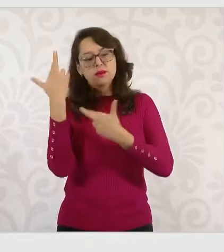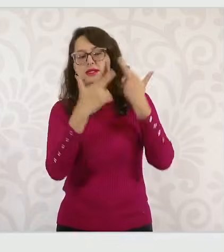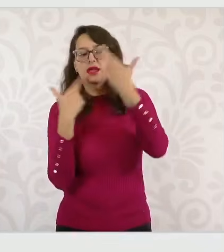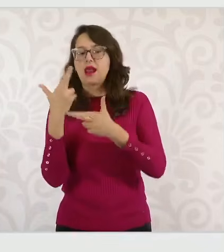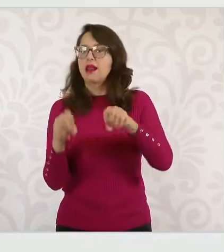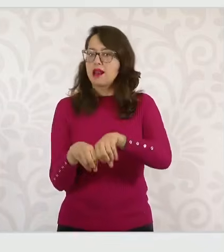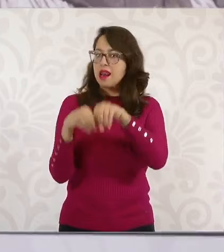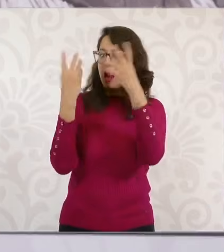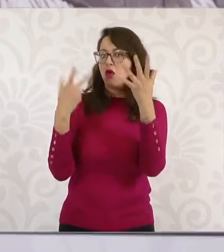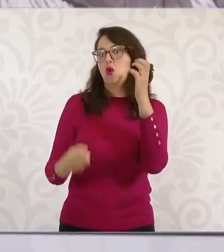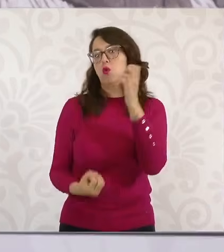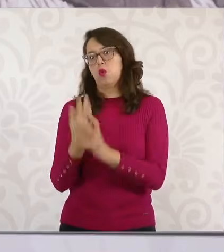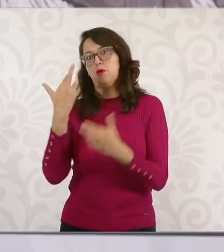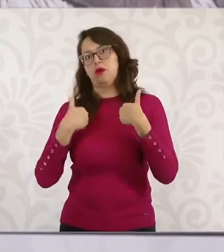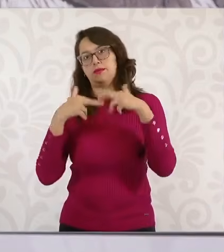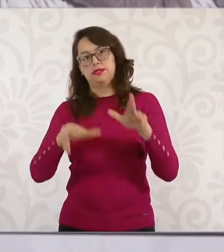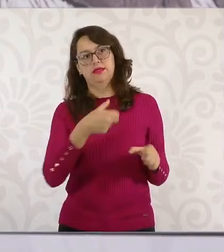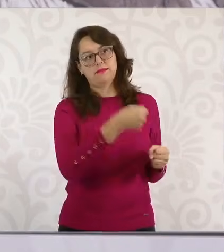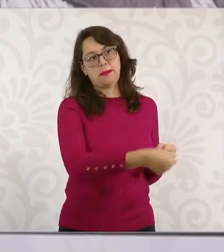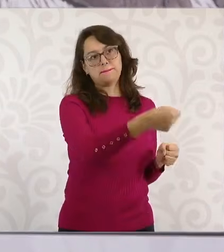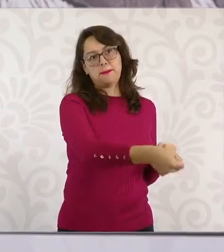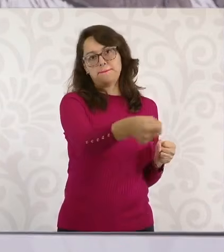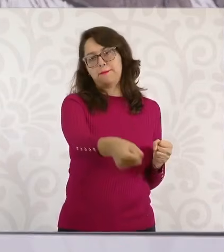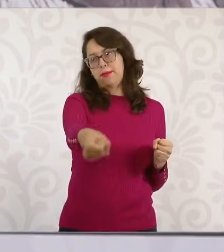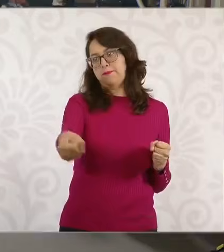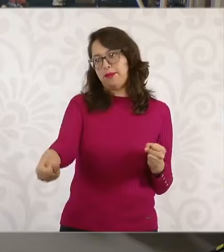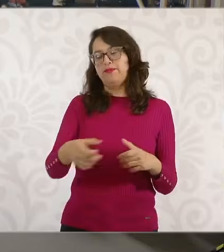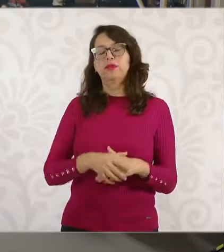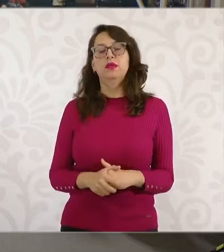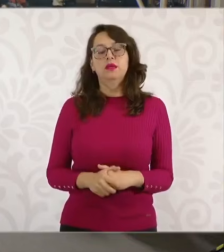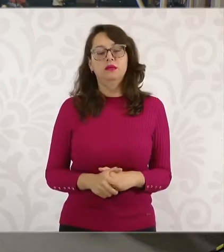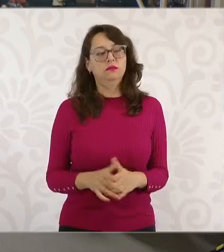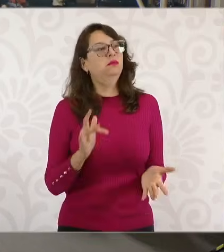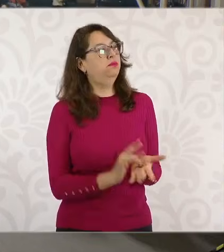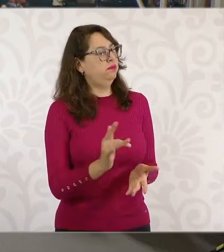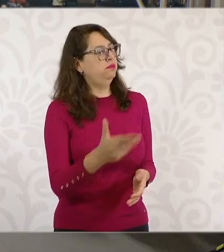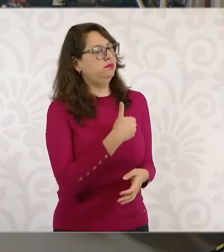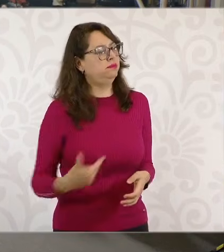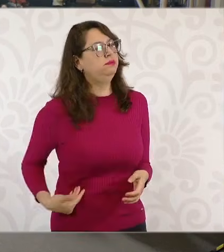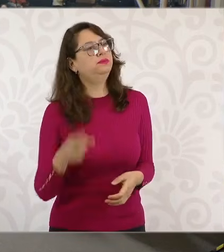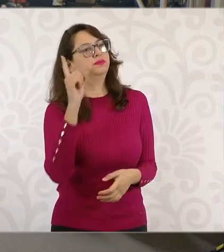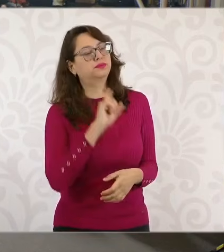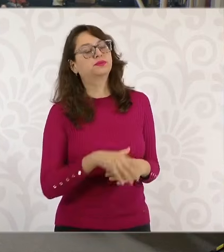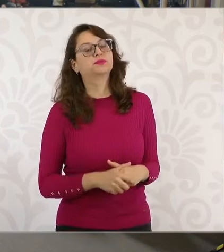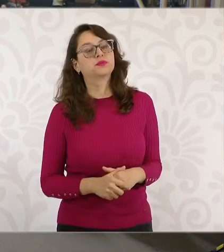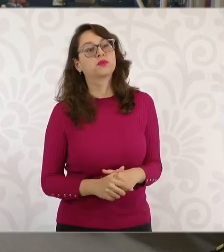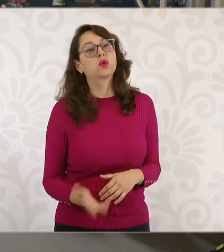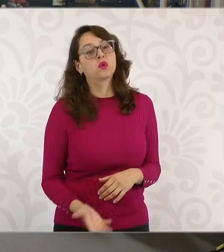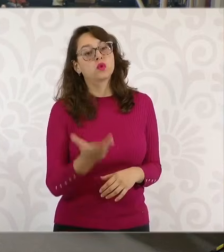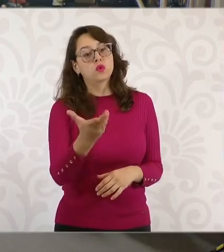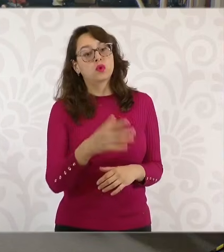están nombrando nuevos representantes en las fiscalías estatales. Gracias, Presidenta. Y bueno, usted ha dicho siempre